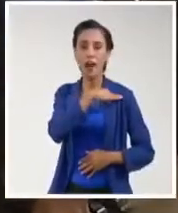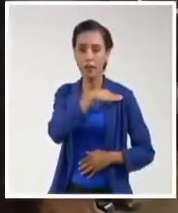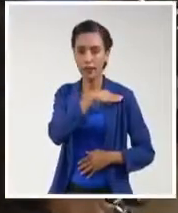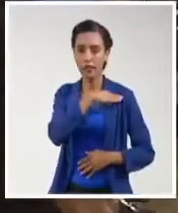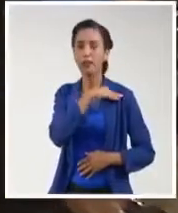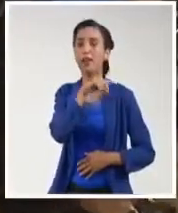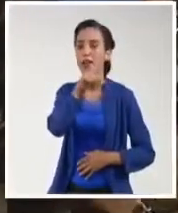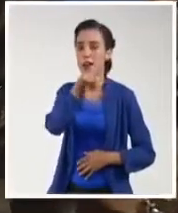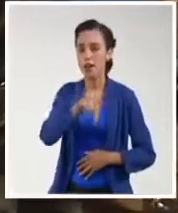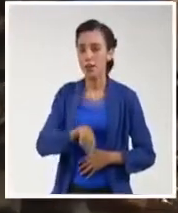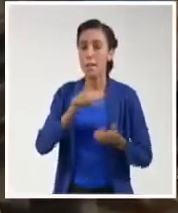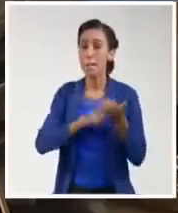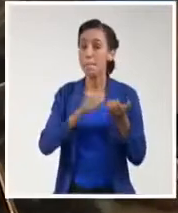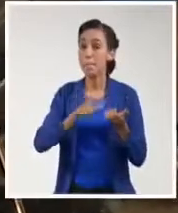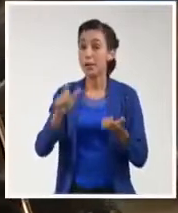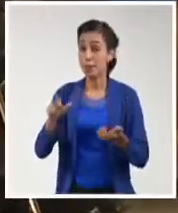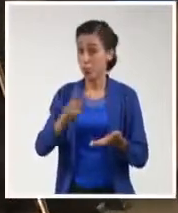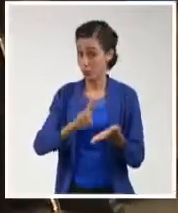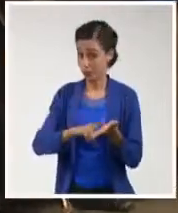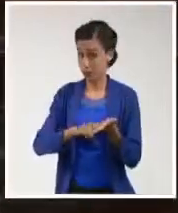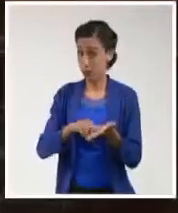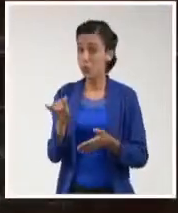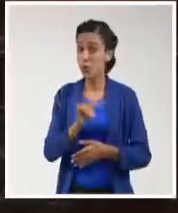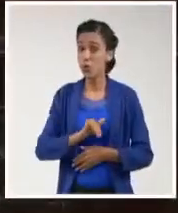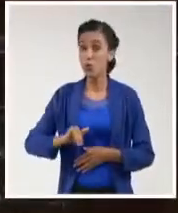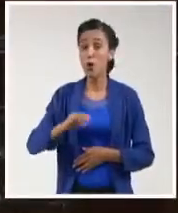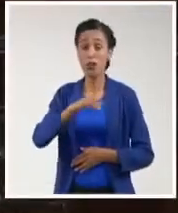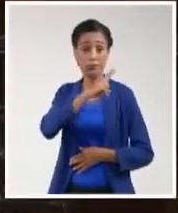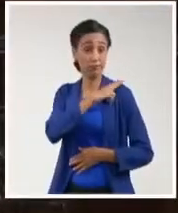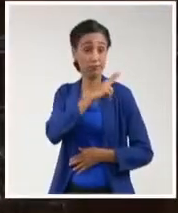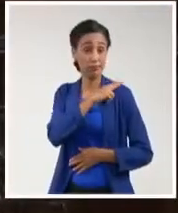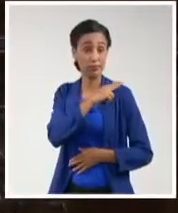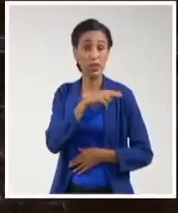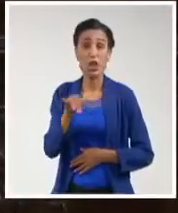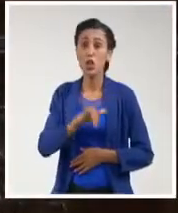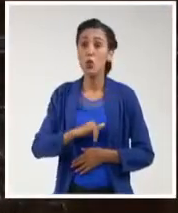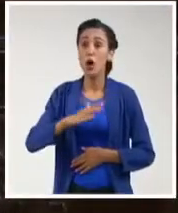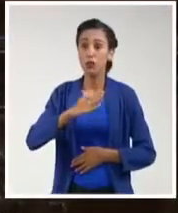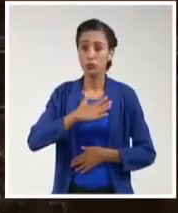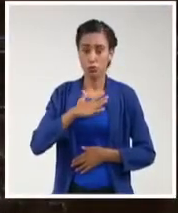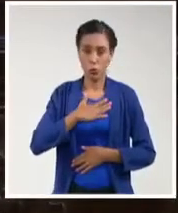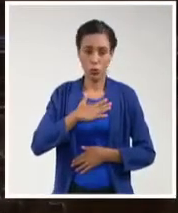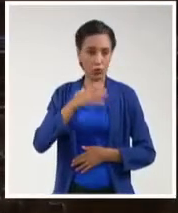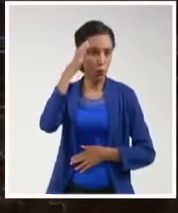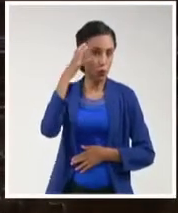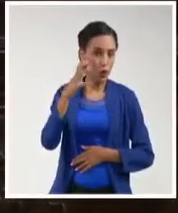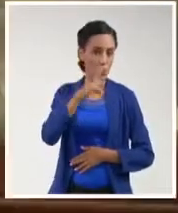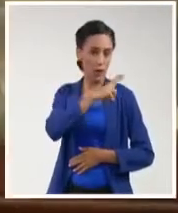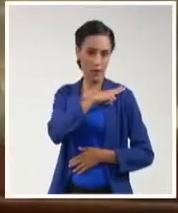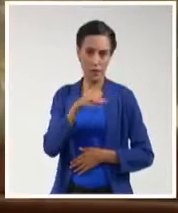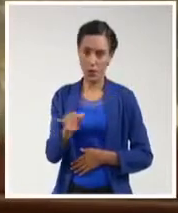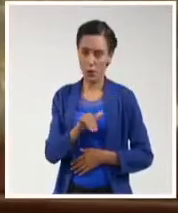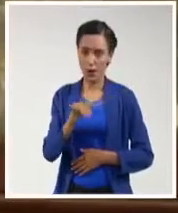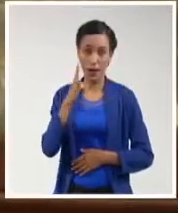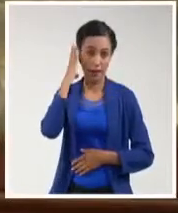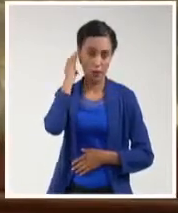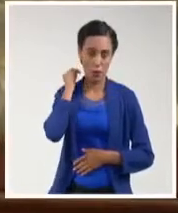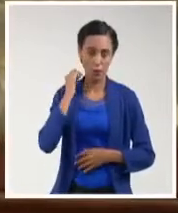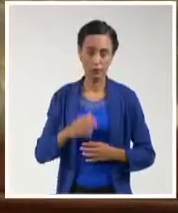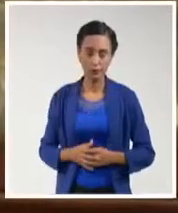Revolucionarias, el Partido Comunista de Cuba y la conducción de nuestro Estado y Gobierno, desde los cuales impulsó